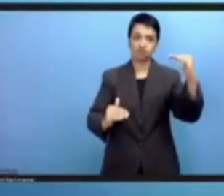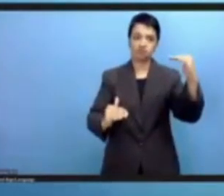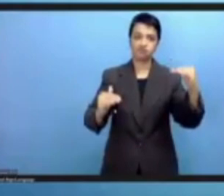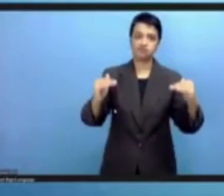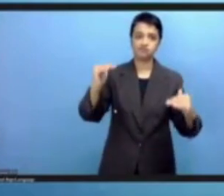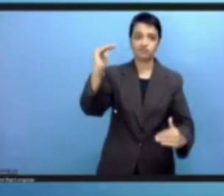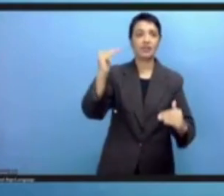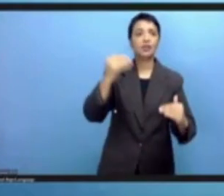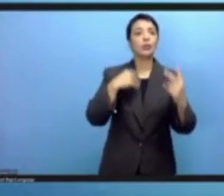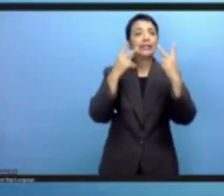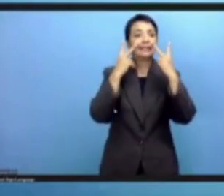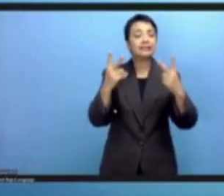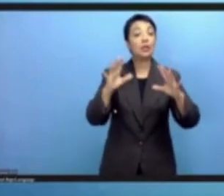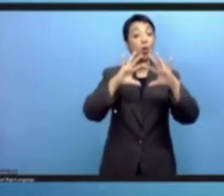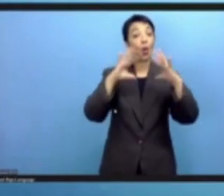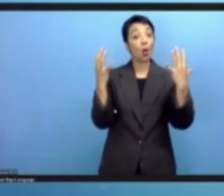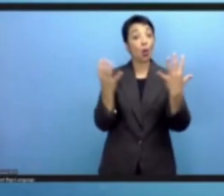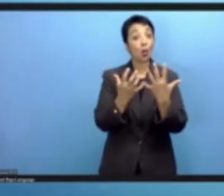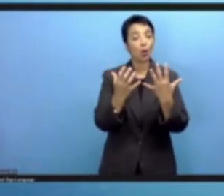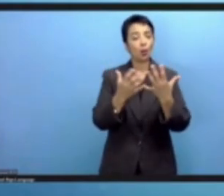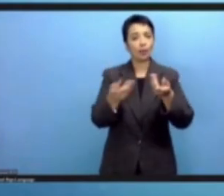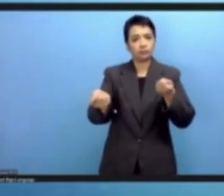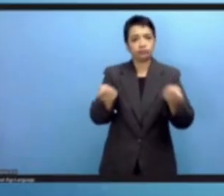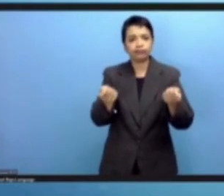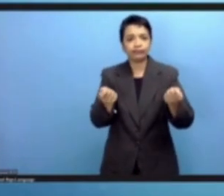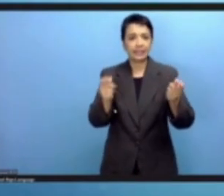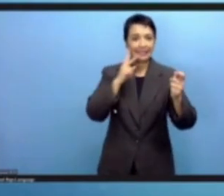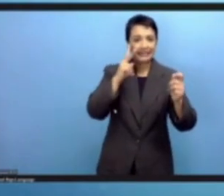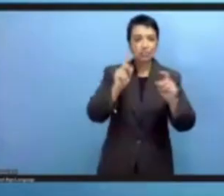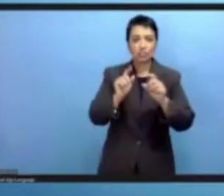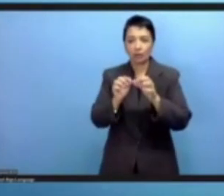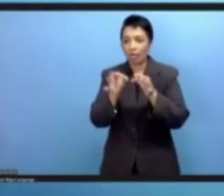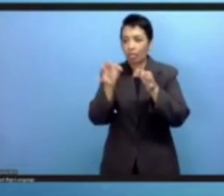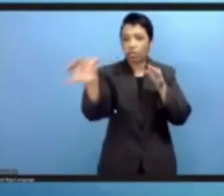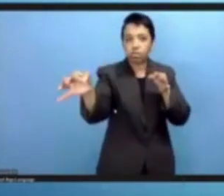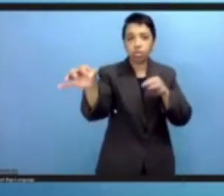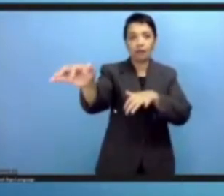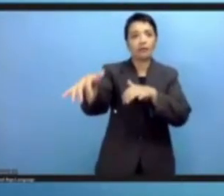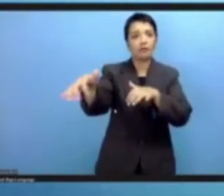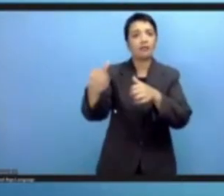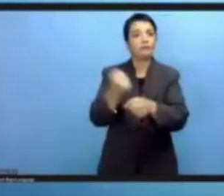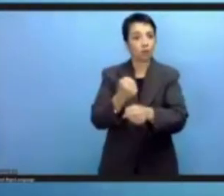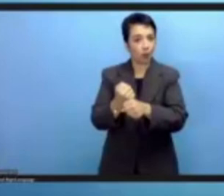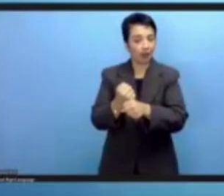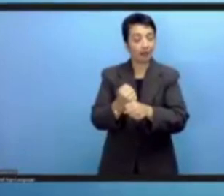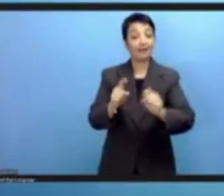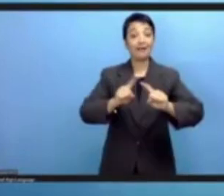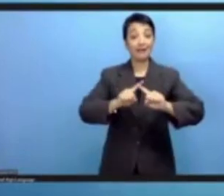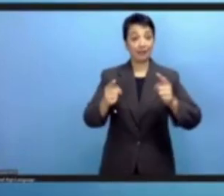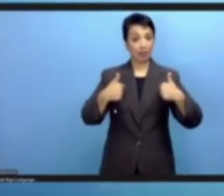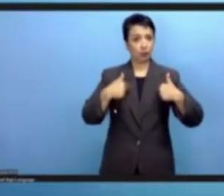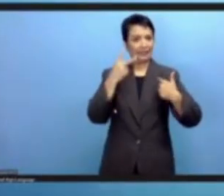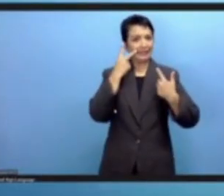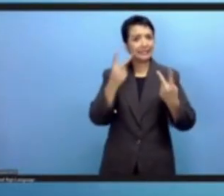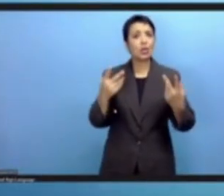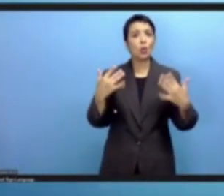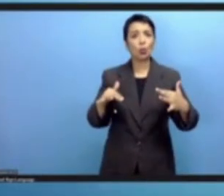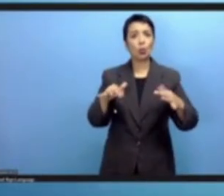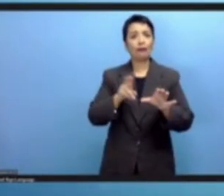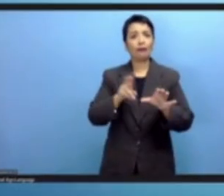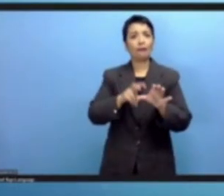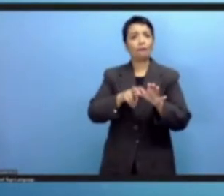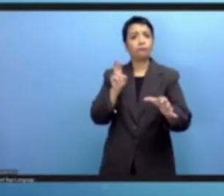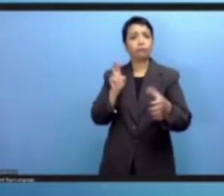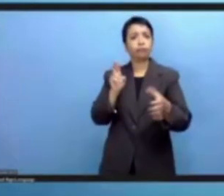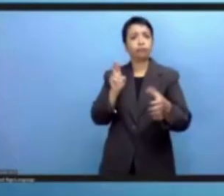exacerbar esa falta de equilibrio de desigualdad y esto se torna evidente durante la pandemia cuando una pequeña parte de la